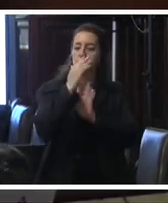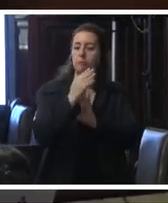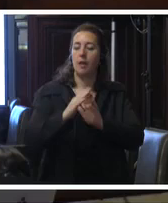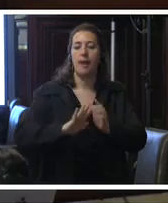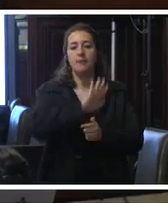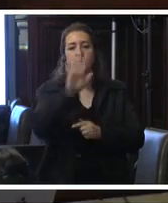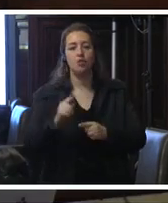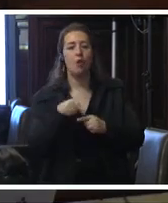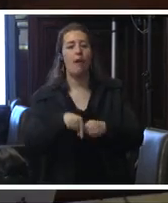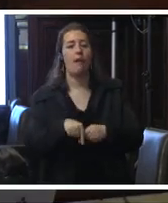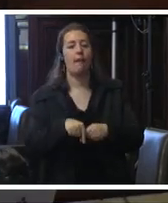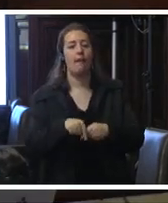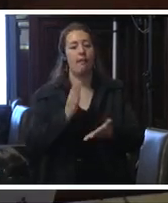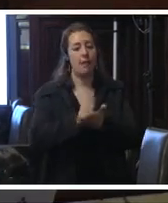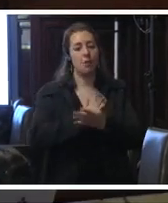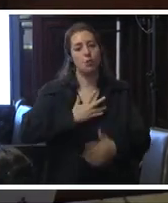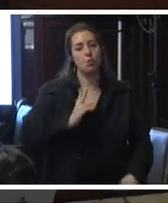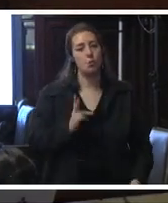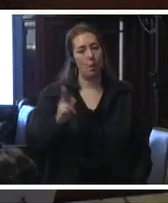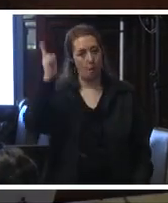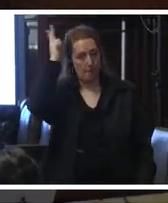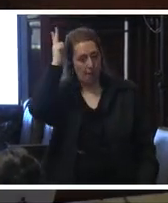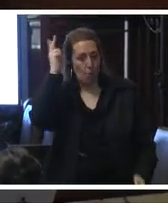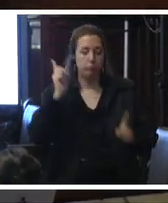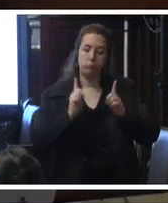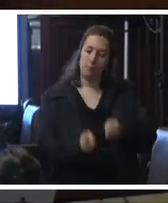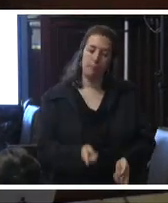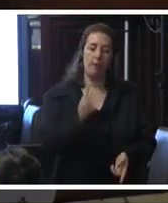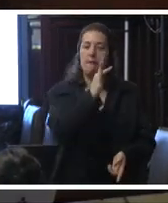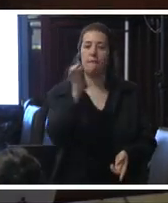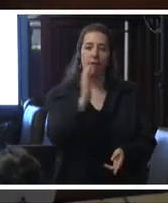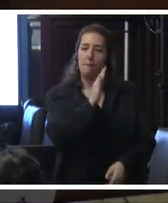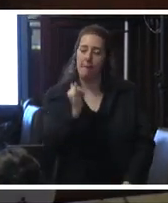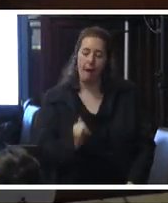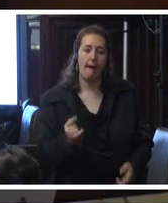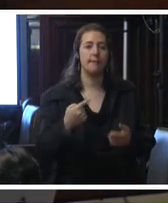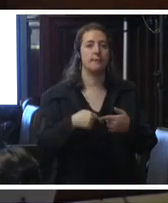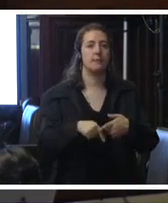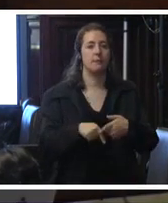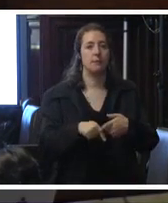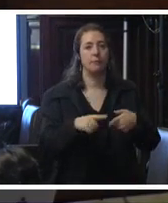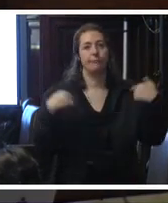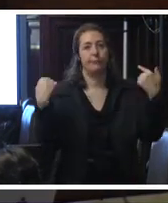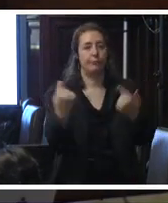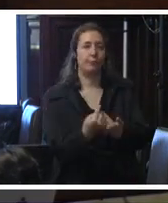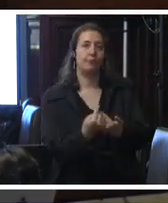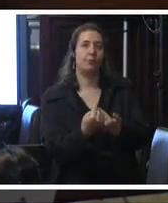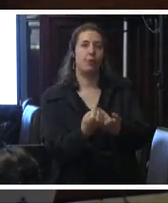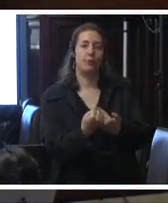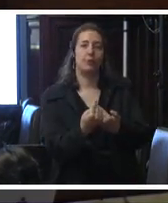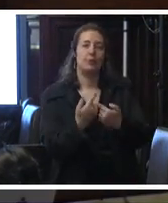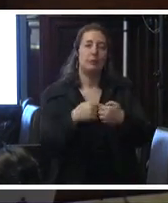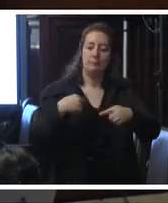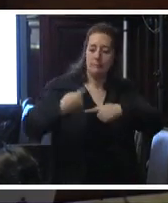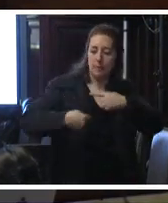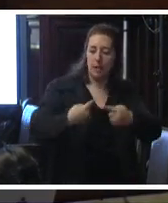Humanos de Perú y otras organizaciones como FEDEPAZ, DEMOS, Flora Tristán, que estamos básicamente